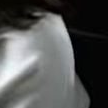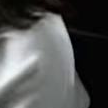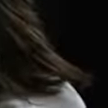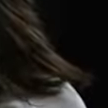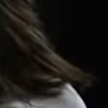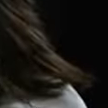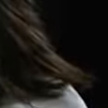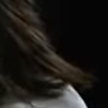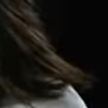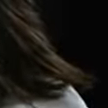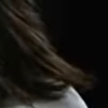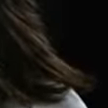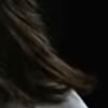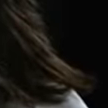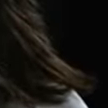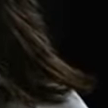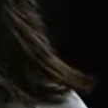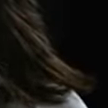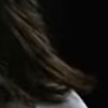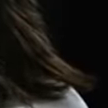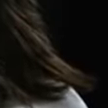desvirtuaron, ¿no? Una falta de comunicación